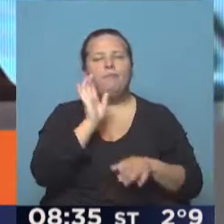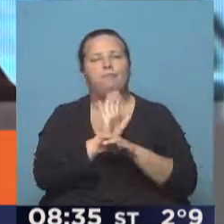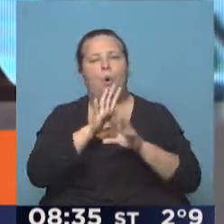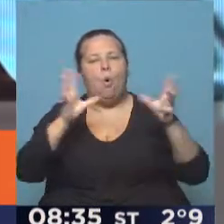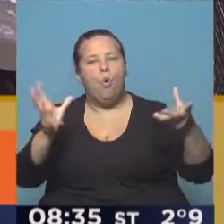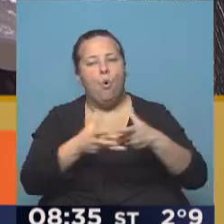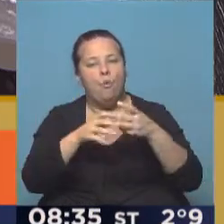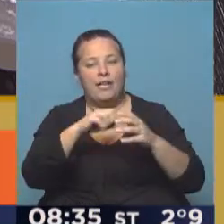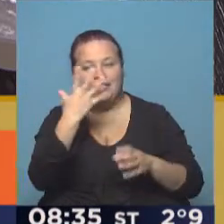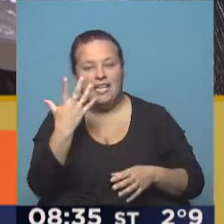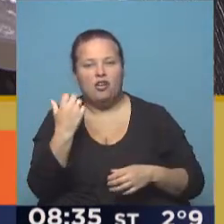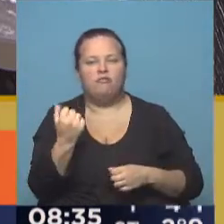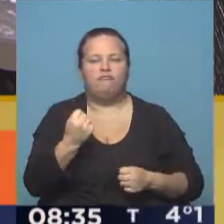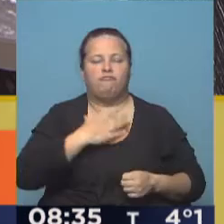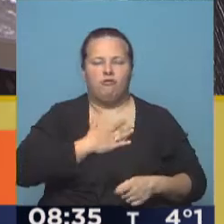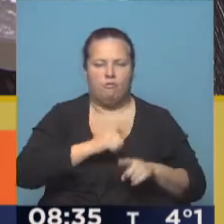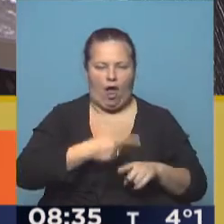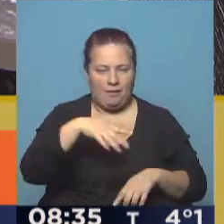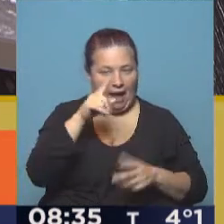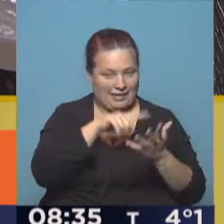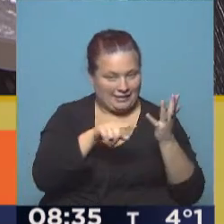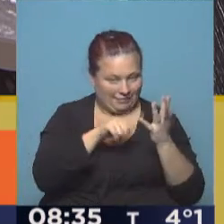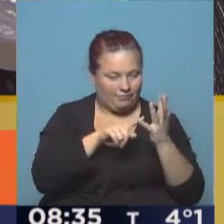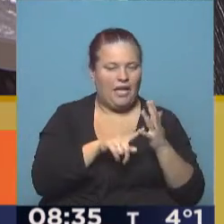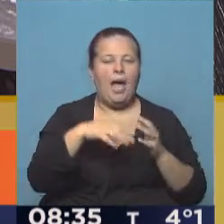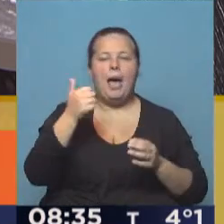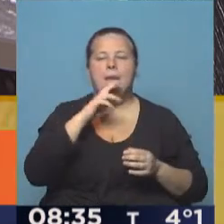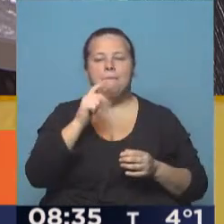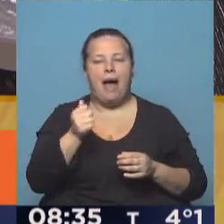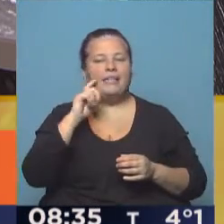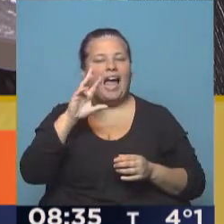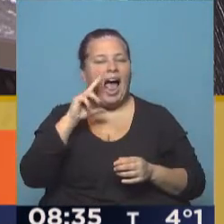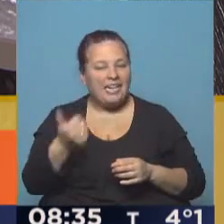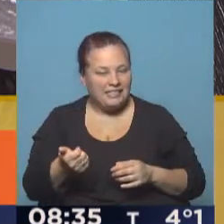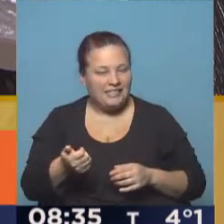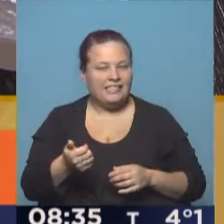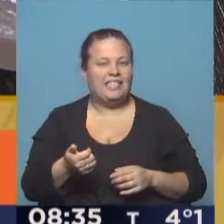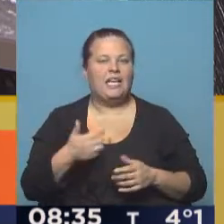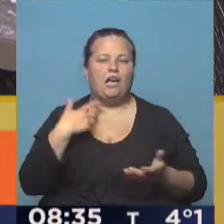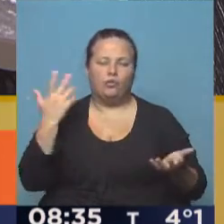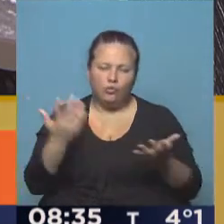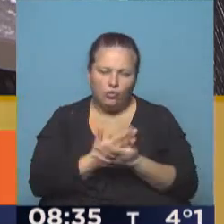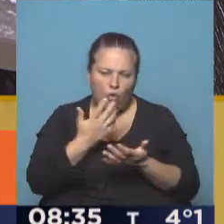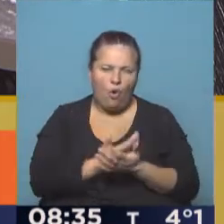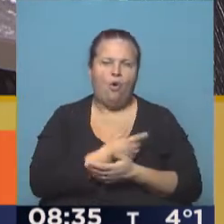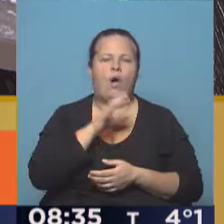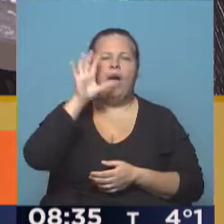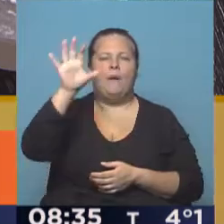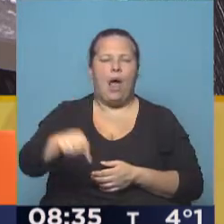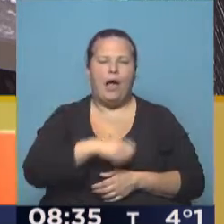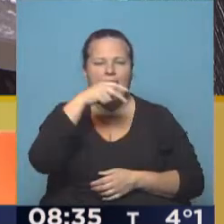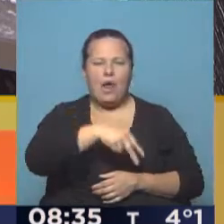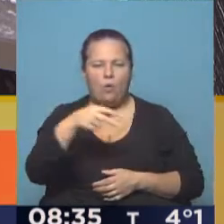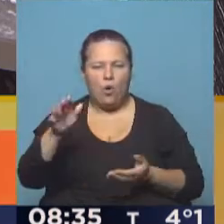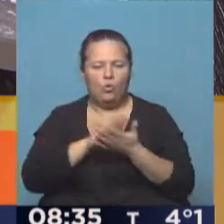del grupo de los 5 era el más militante de estos abogados. Marta García atraviesa un infierno, la van a buscar a Neuquén junto a su